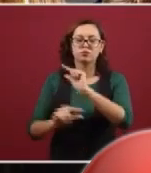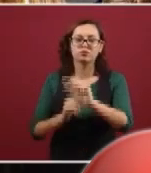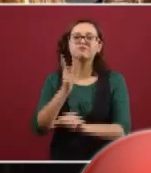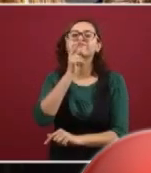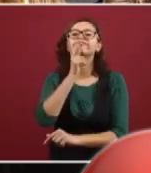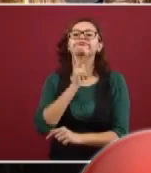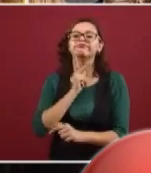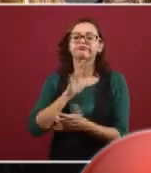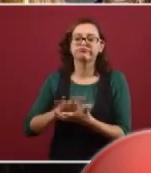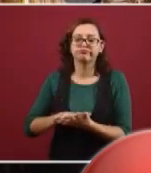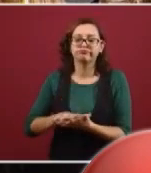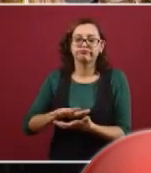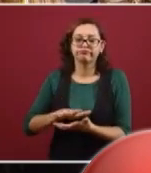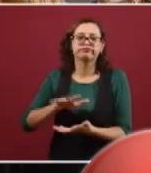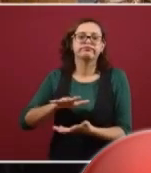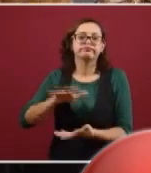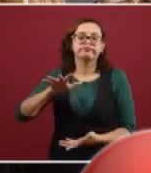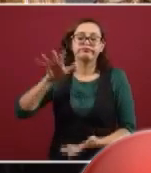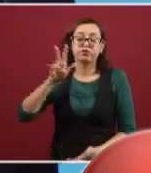niveles de